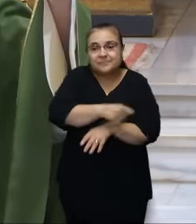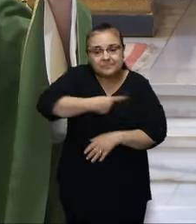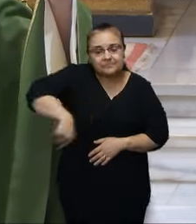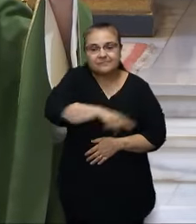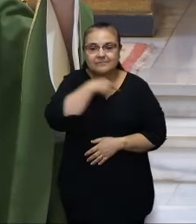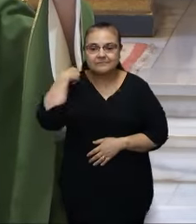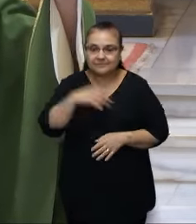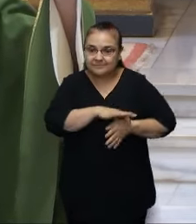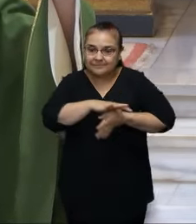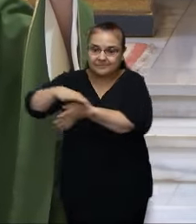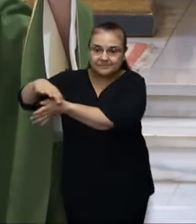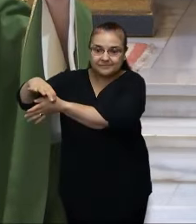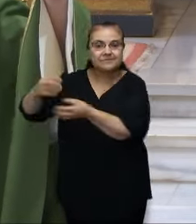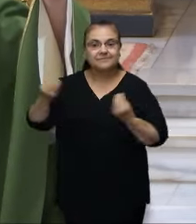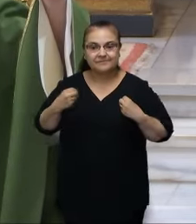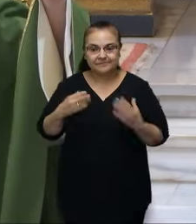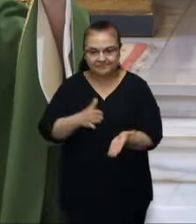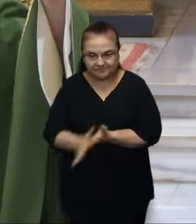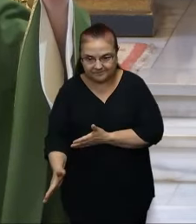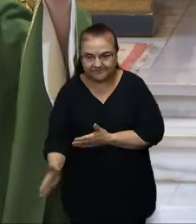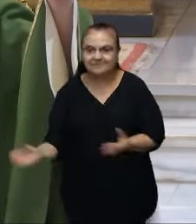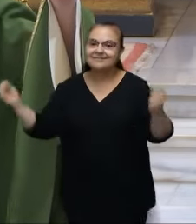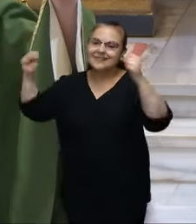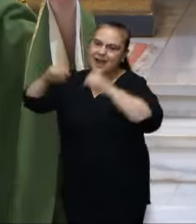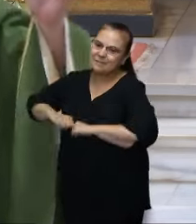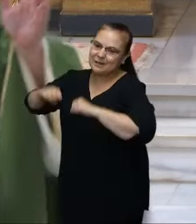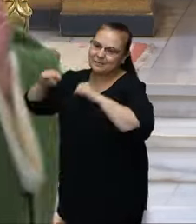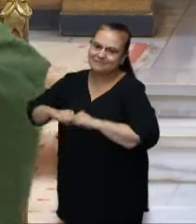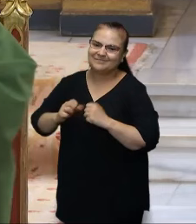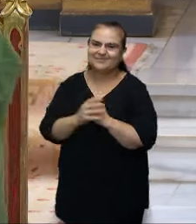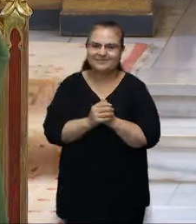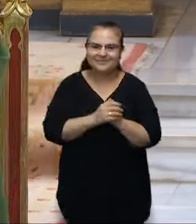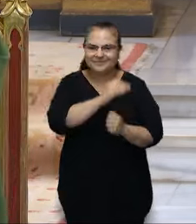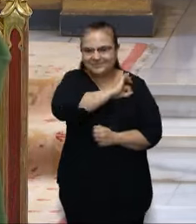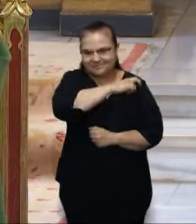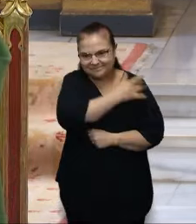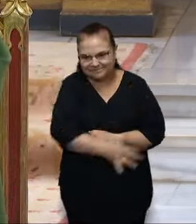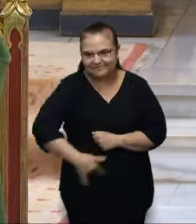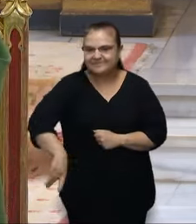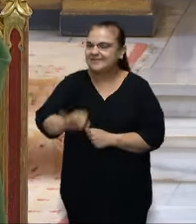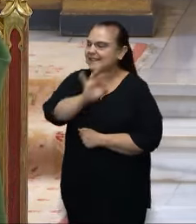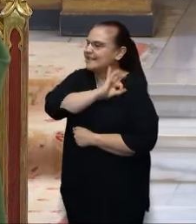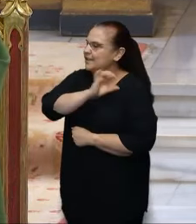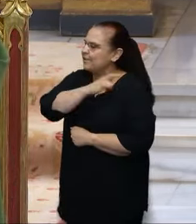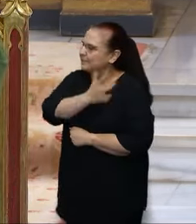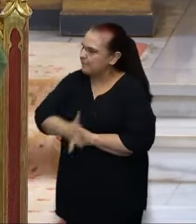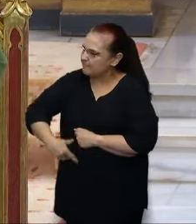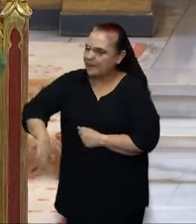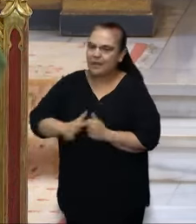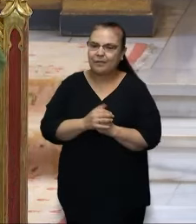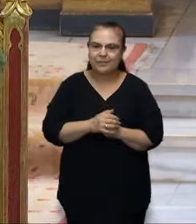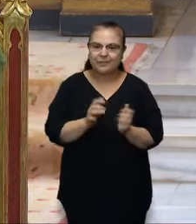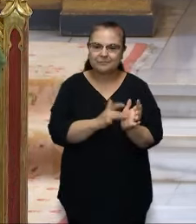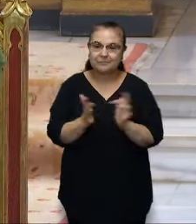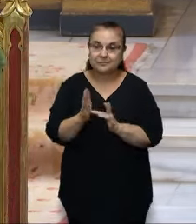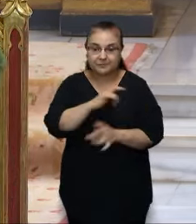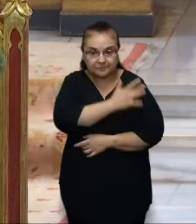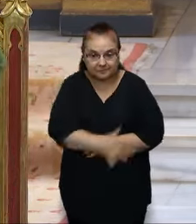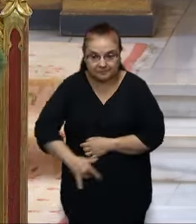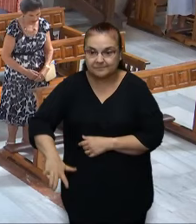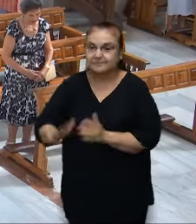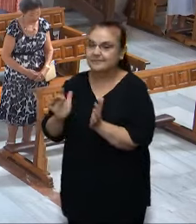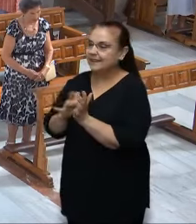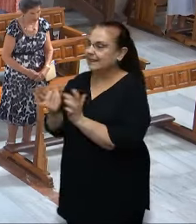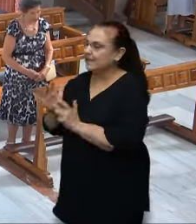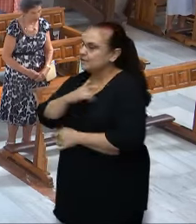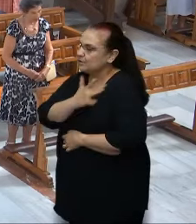perdone nuestros pecados y nos lleve a la vida eterna Señor ten piedad Cristo